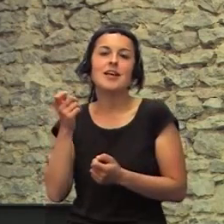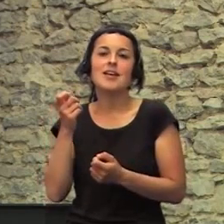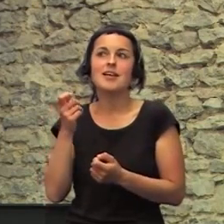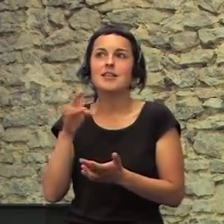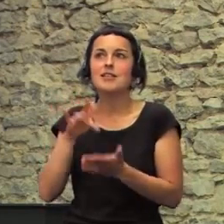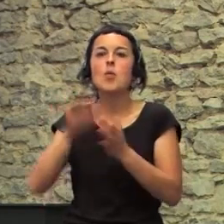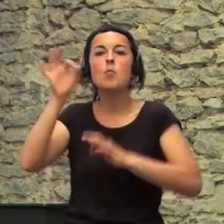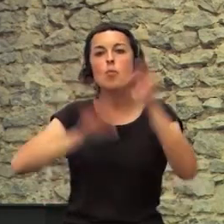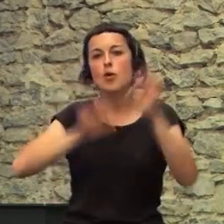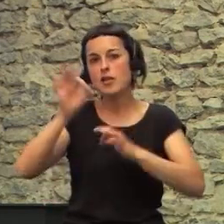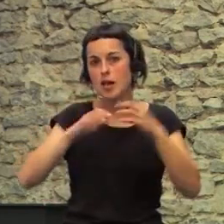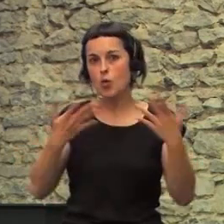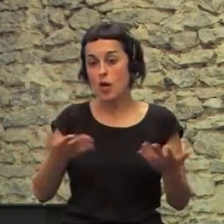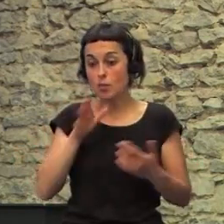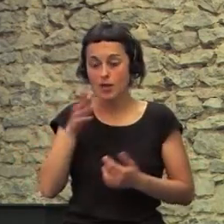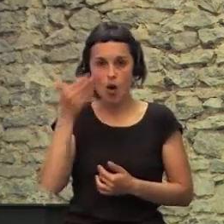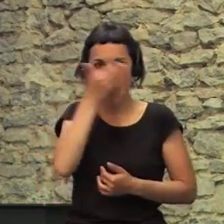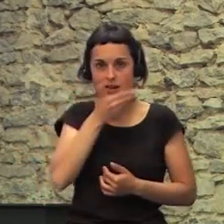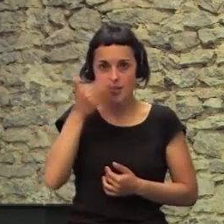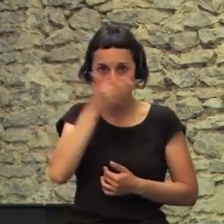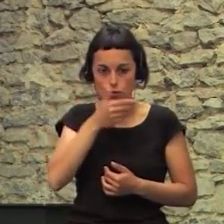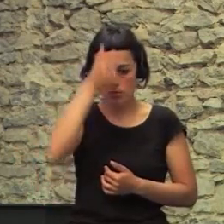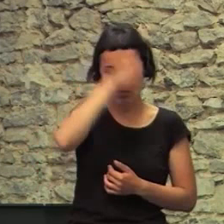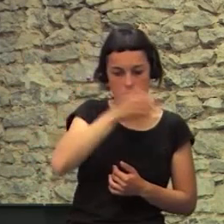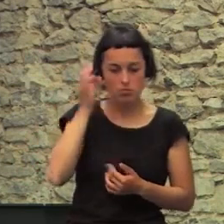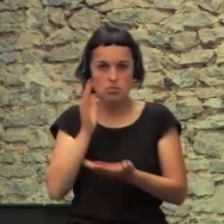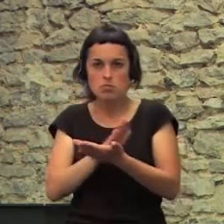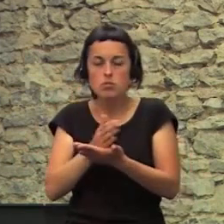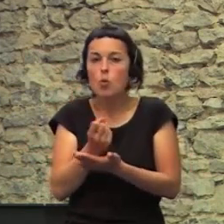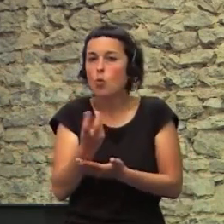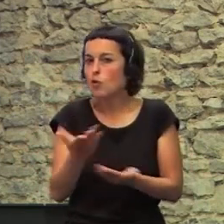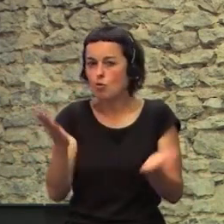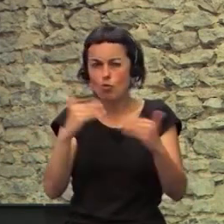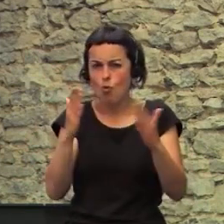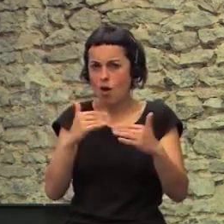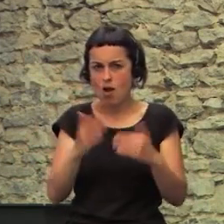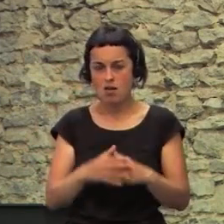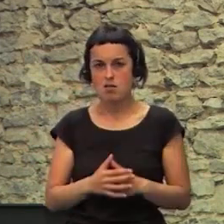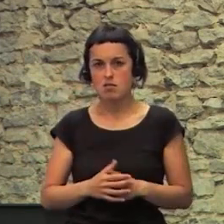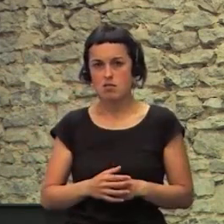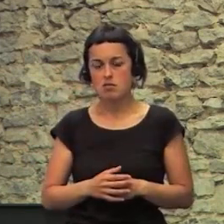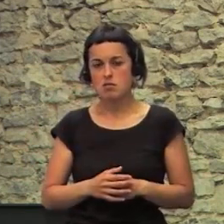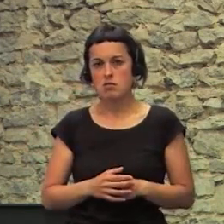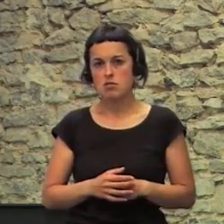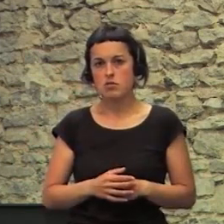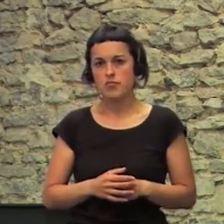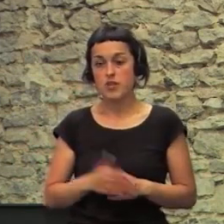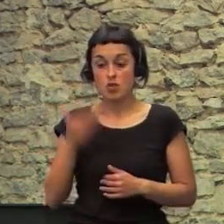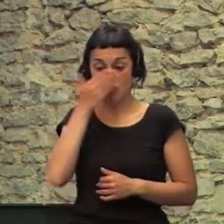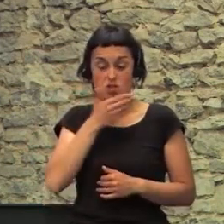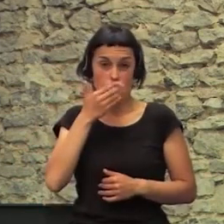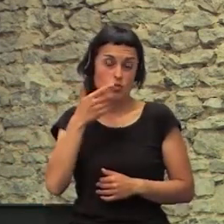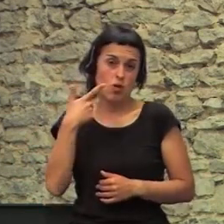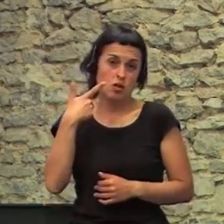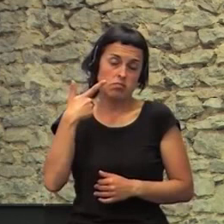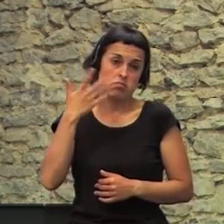realmente no hay estudios que claramente hablen de la frecuencia. Y este estudio que los más conocidos, ¿no?